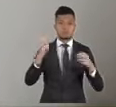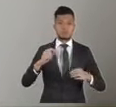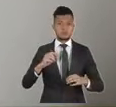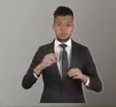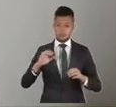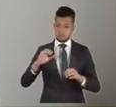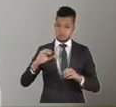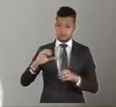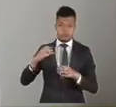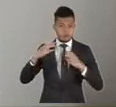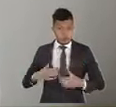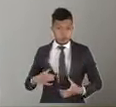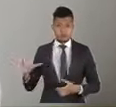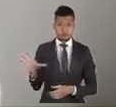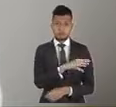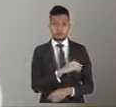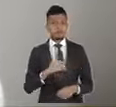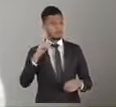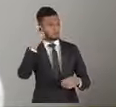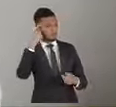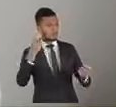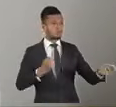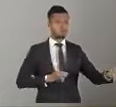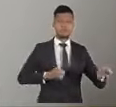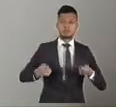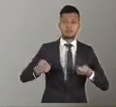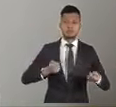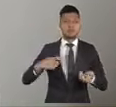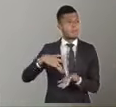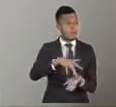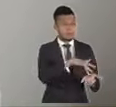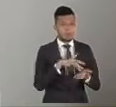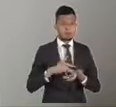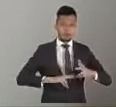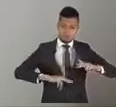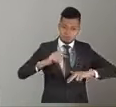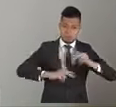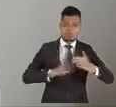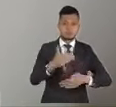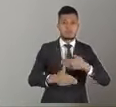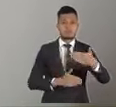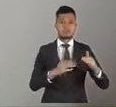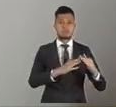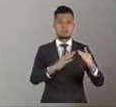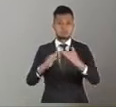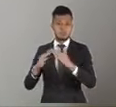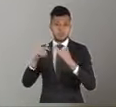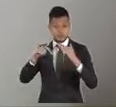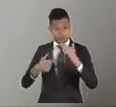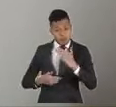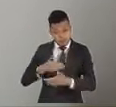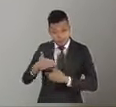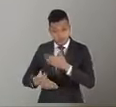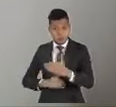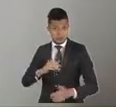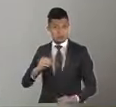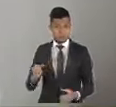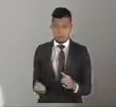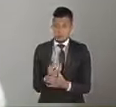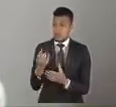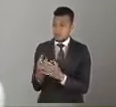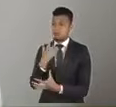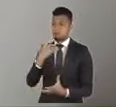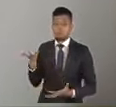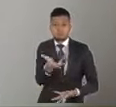toda la ciudadanía en la construcción del hábitat, entendiendo que este es un proceso que se tiene que generar de manera colaborativa entre todos los